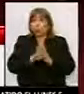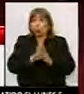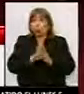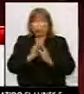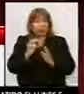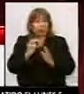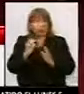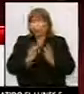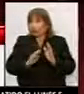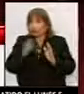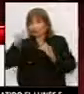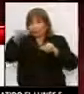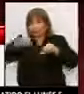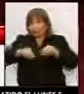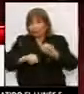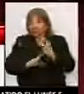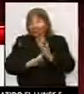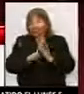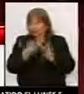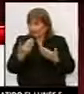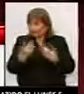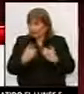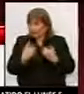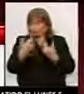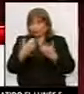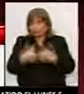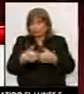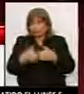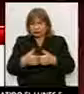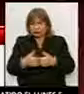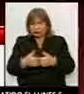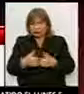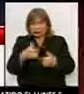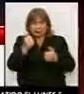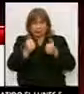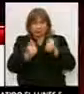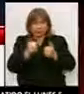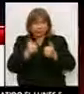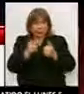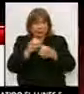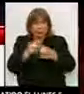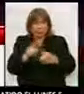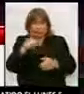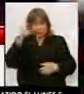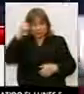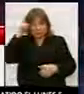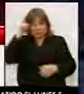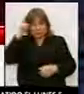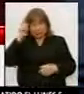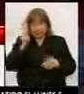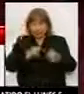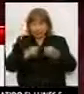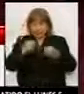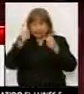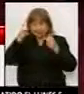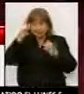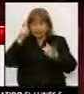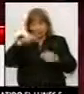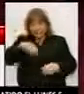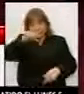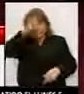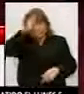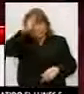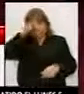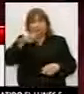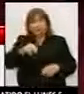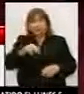fracasado, han crecido. ¿Acaso no tenemos una empresa de leche que es la que maneja la leche en el Perú,